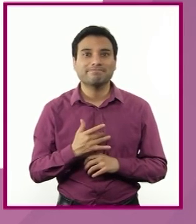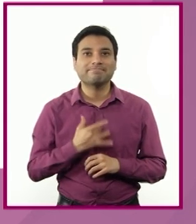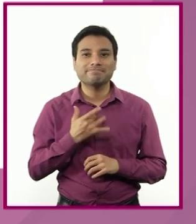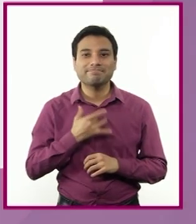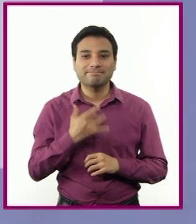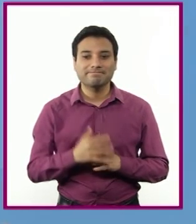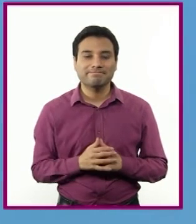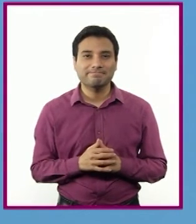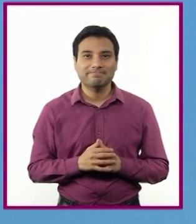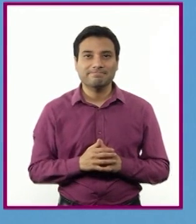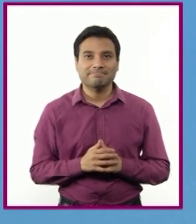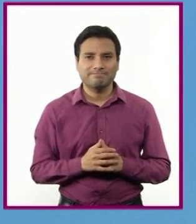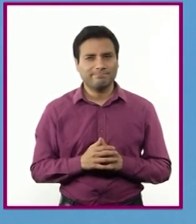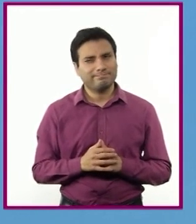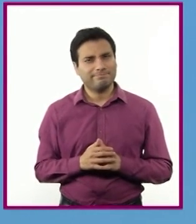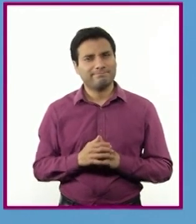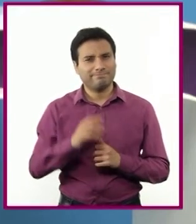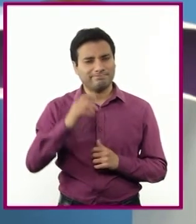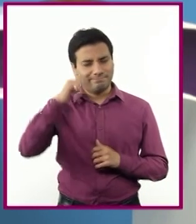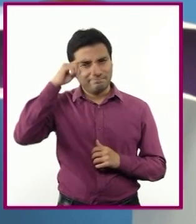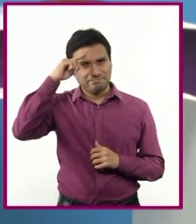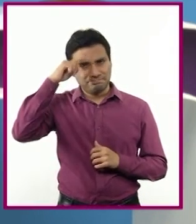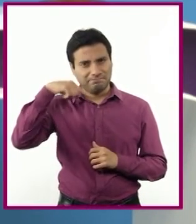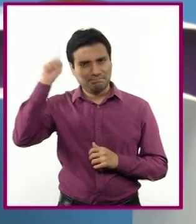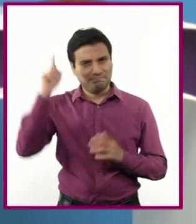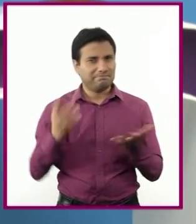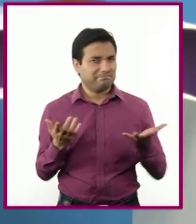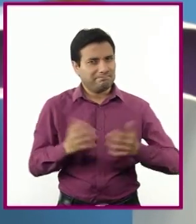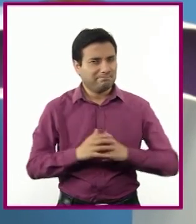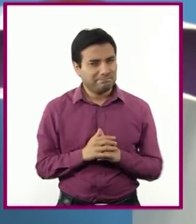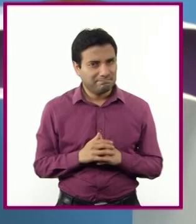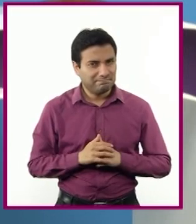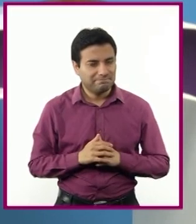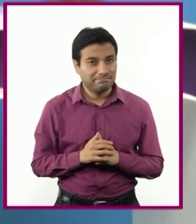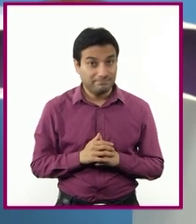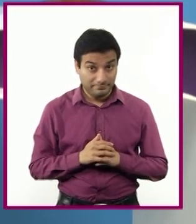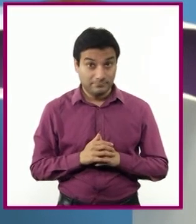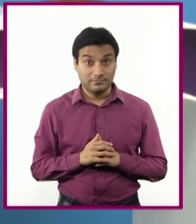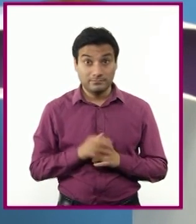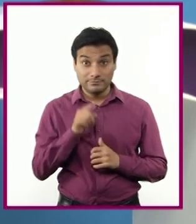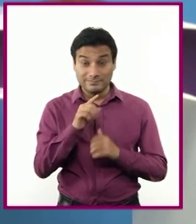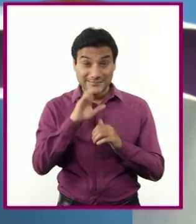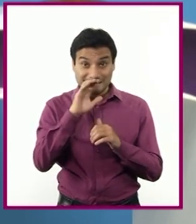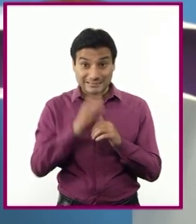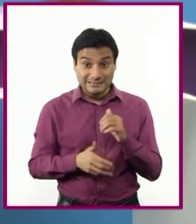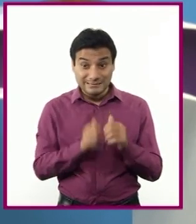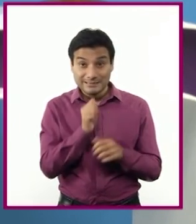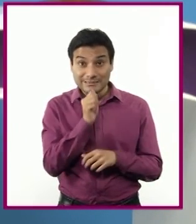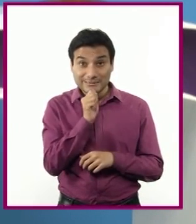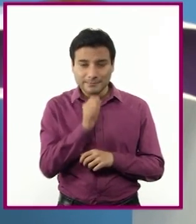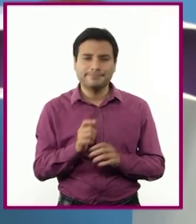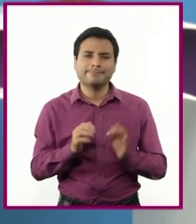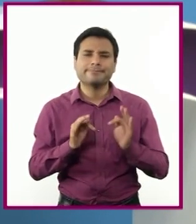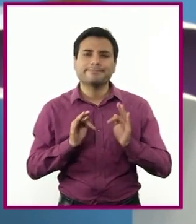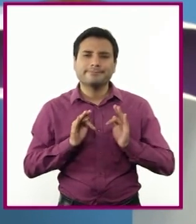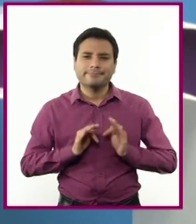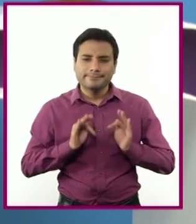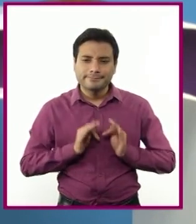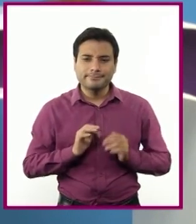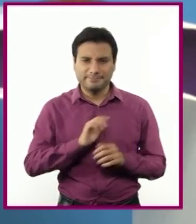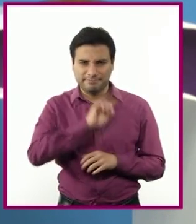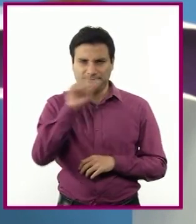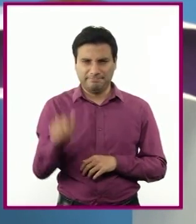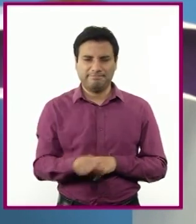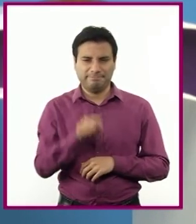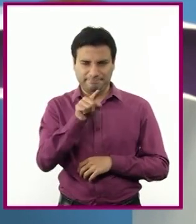Nadia? No estuvo difícil. Consideren que si no concluyeron el ejercicio, no se preocupen. Más tarde